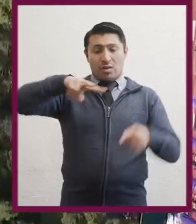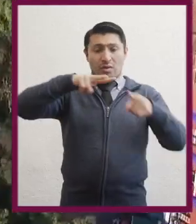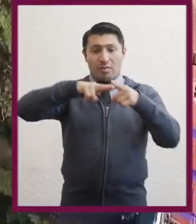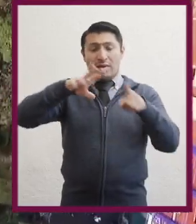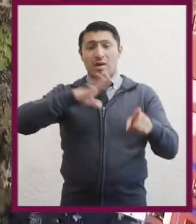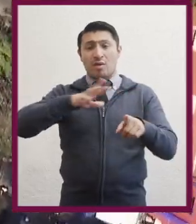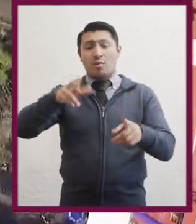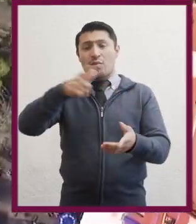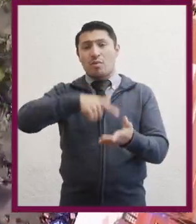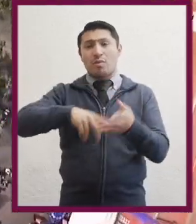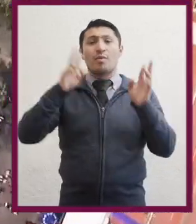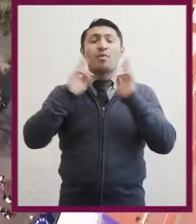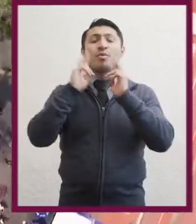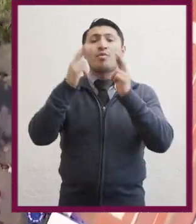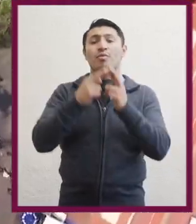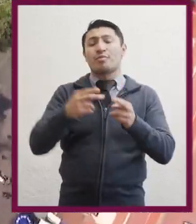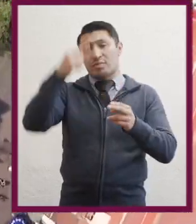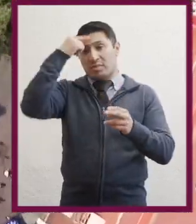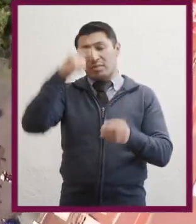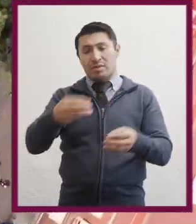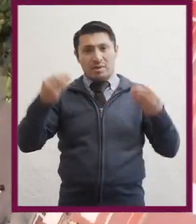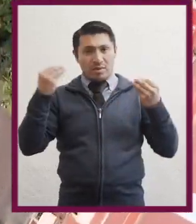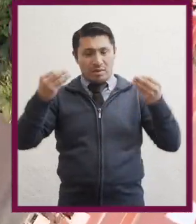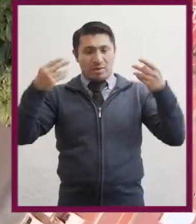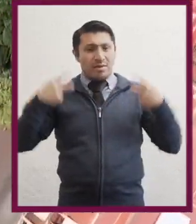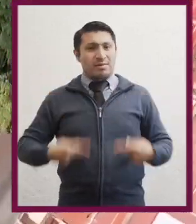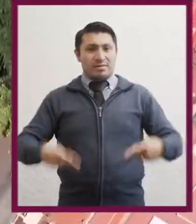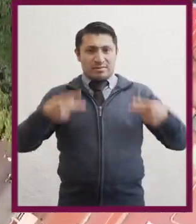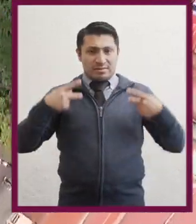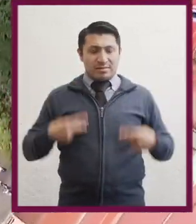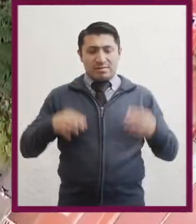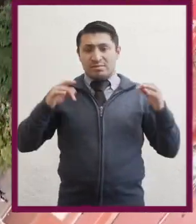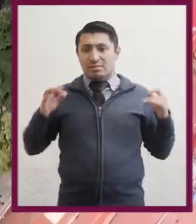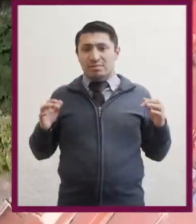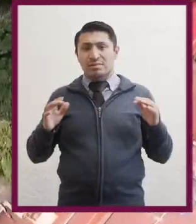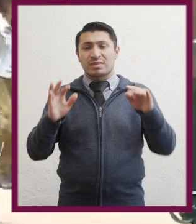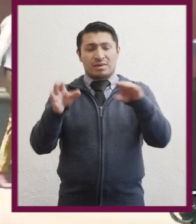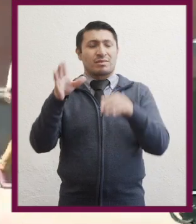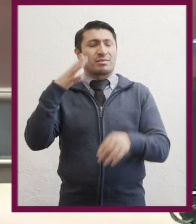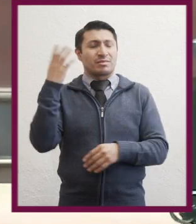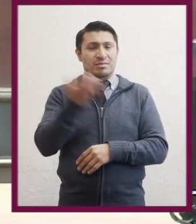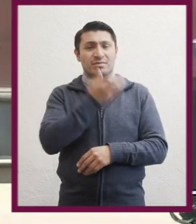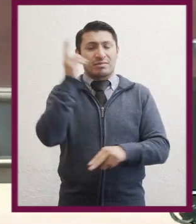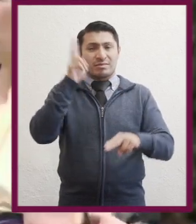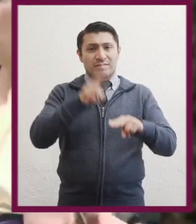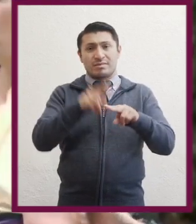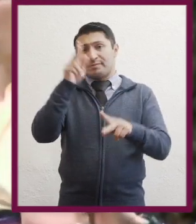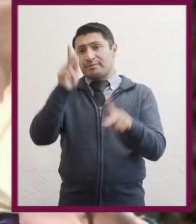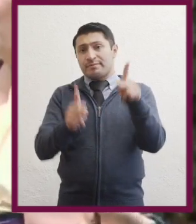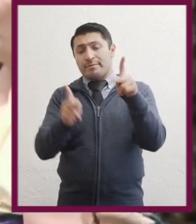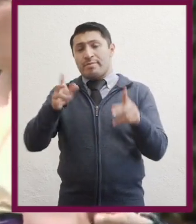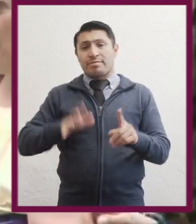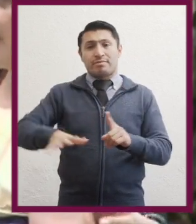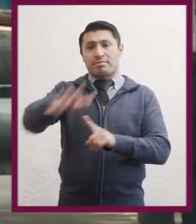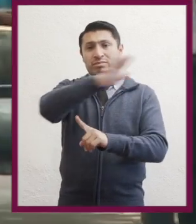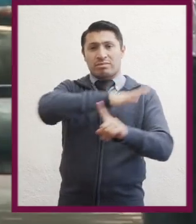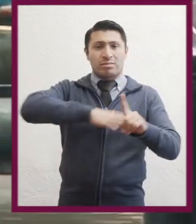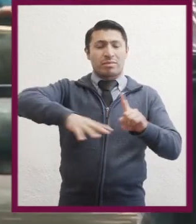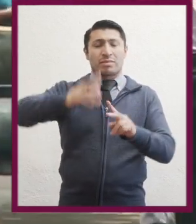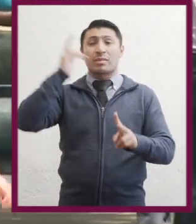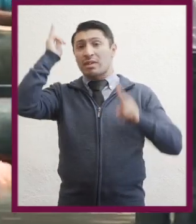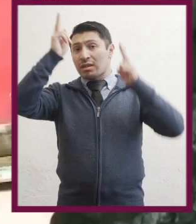parque es el punto de reunión y el lugar de paso para miles de personas, que acostumbran sentarse a platicar entre sus